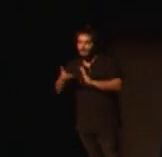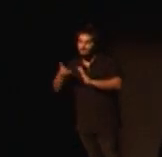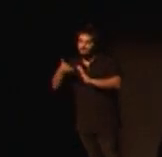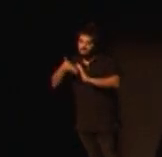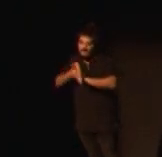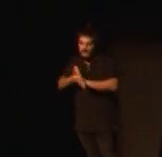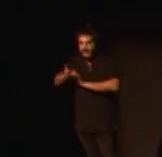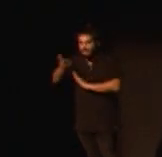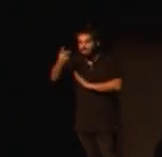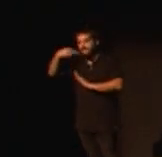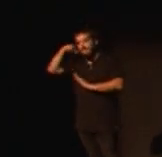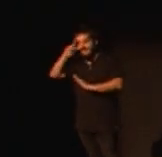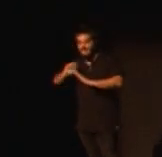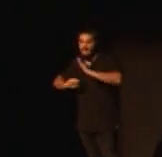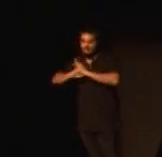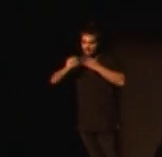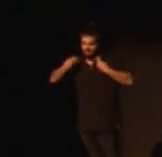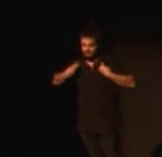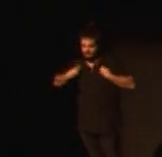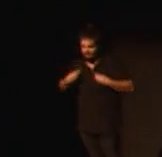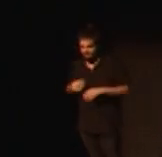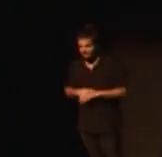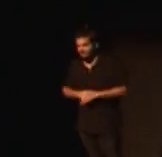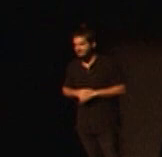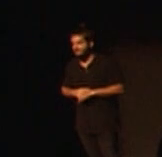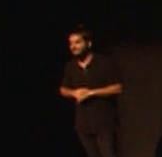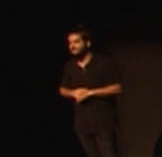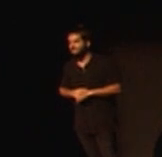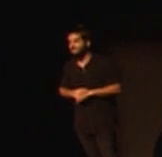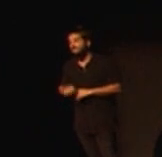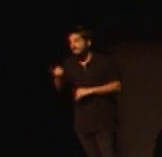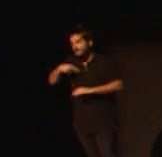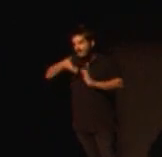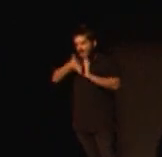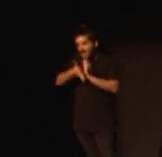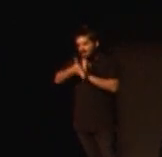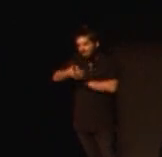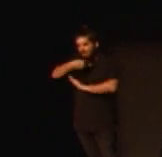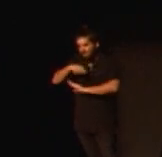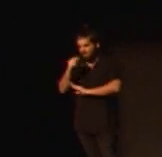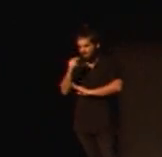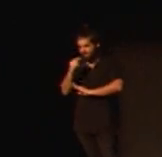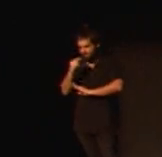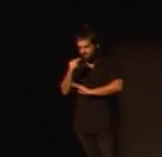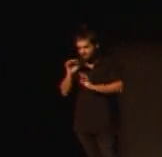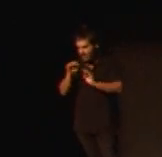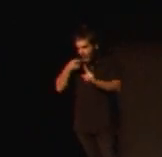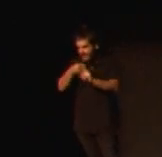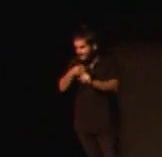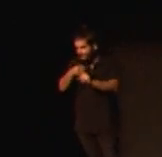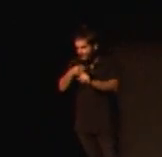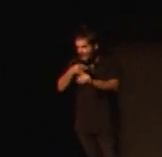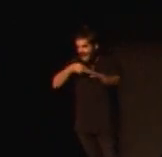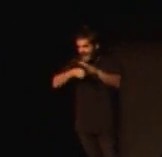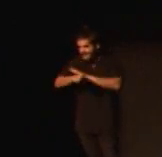musulmana, para que puedan, con sus carteles en braille y nuestras explicaciones, poner el acceso a la cultura que debe ser